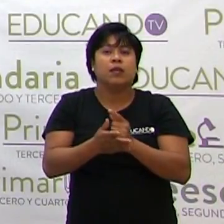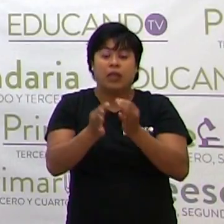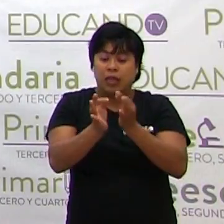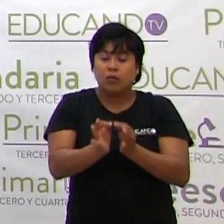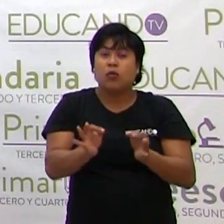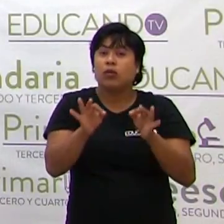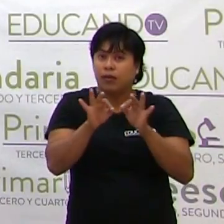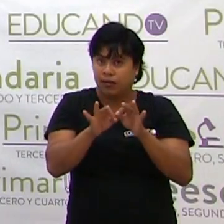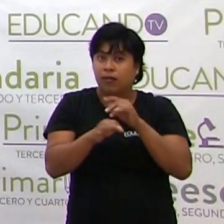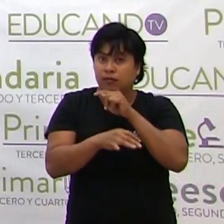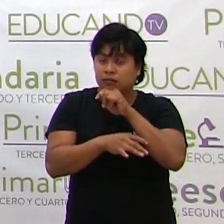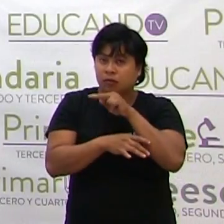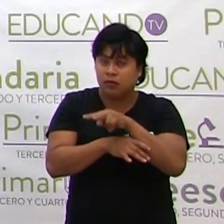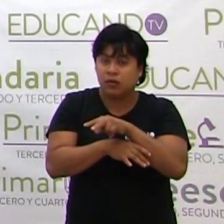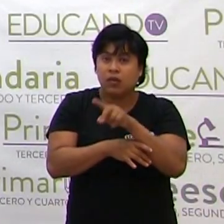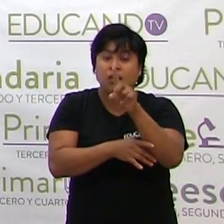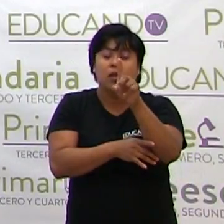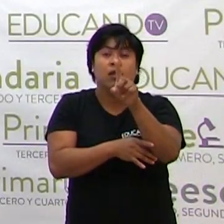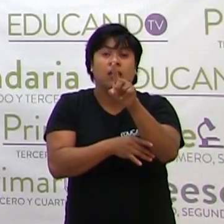importantes también.